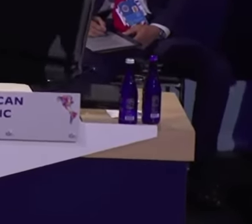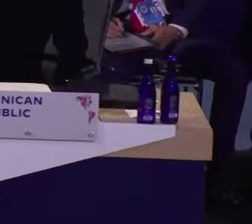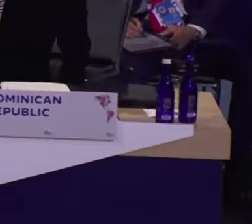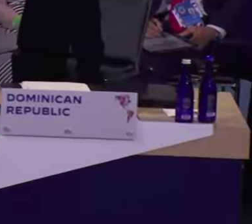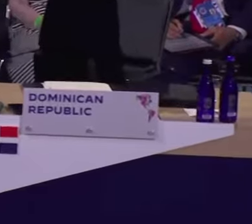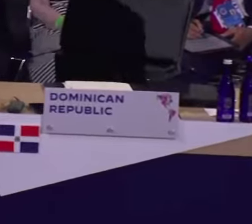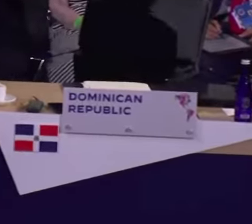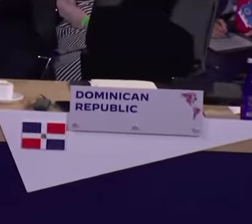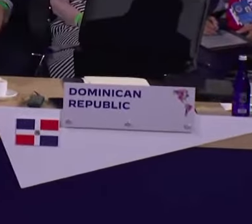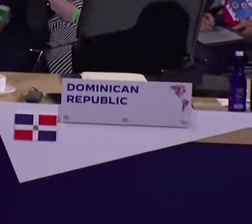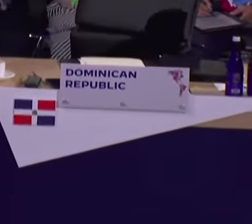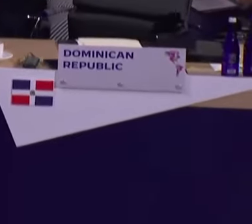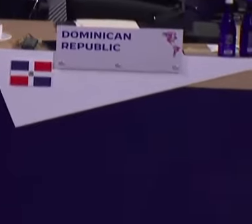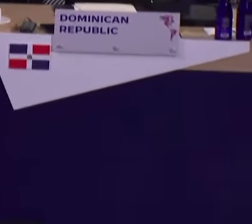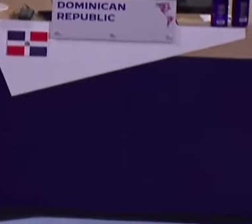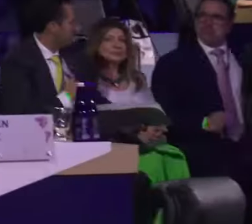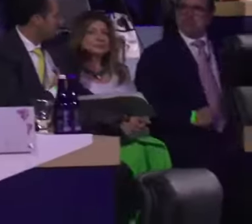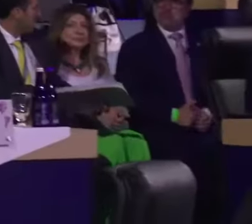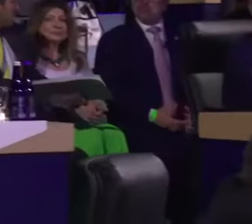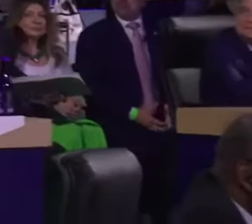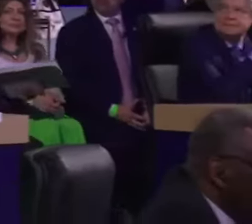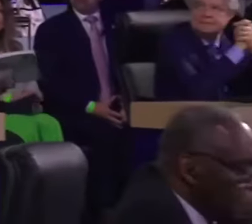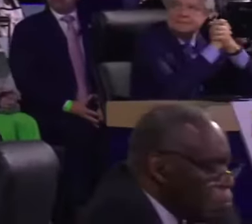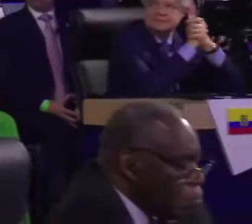de la republica dominicana